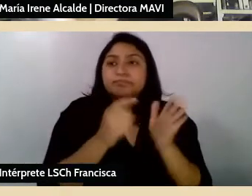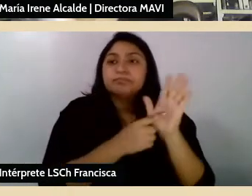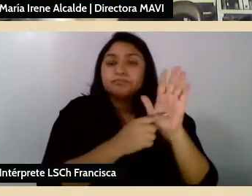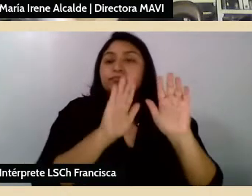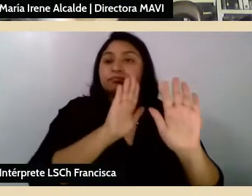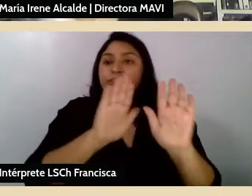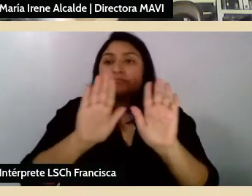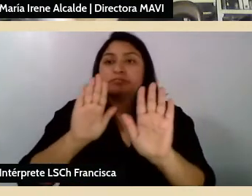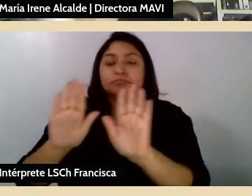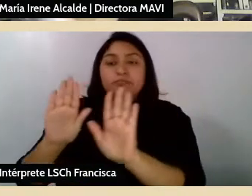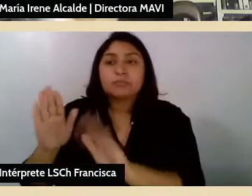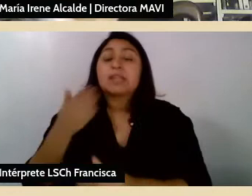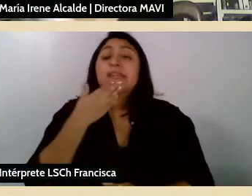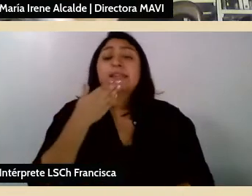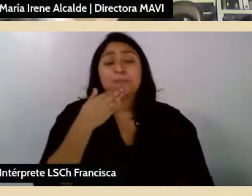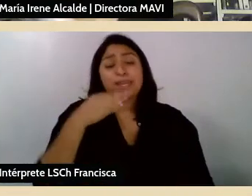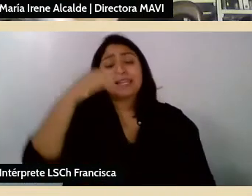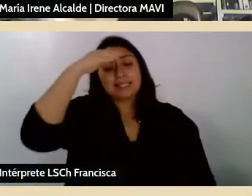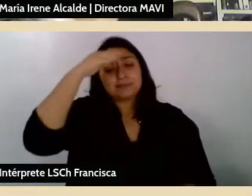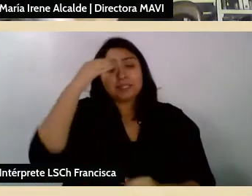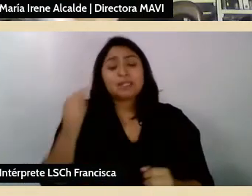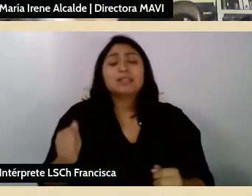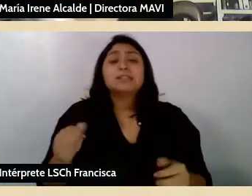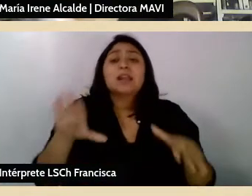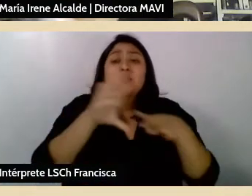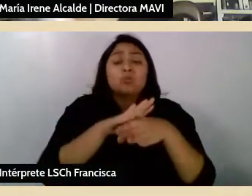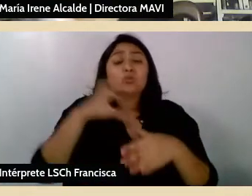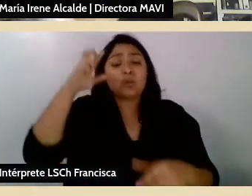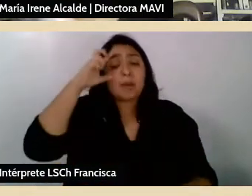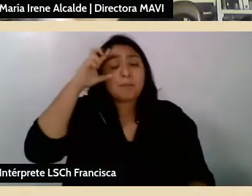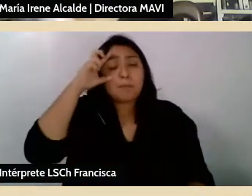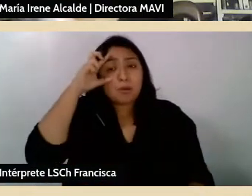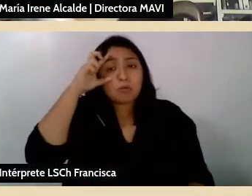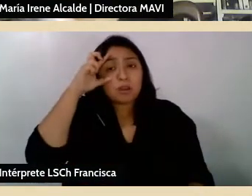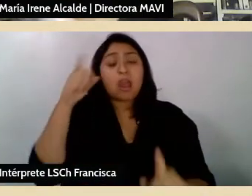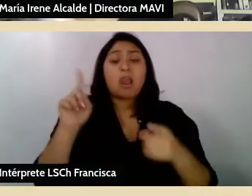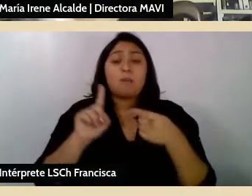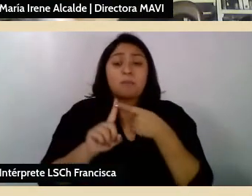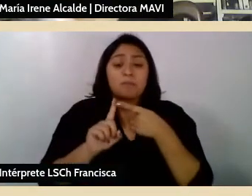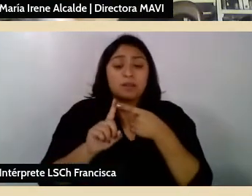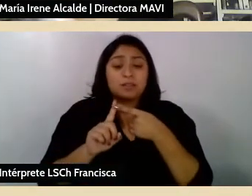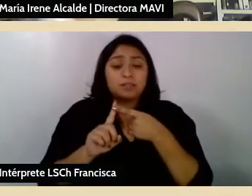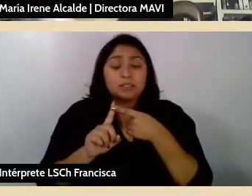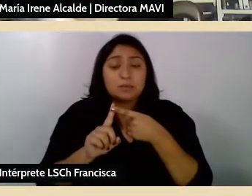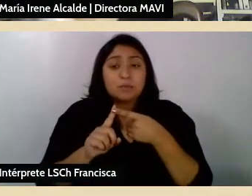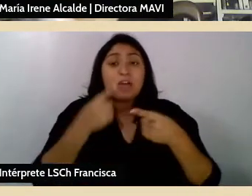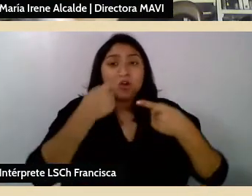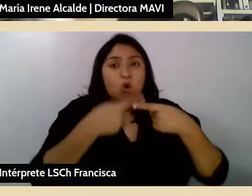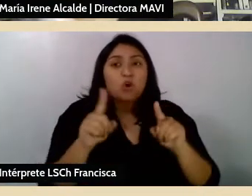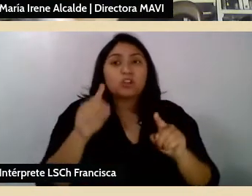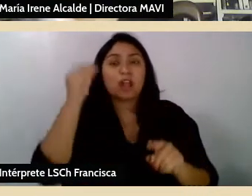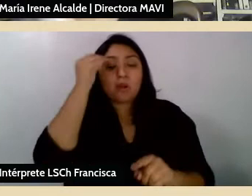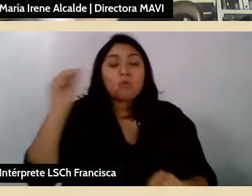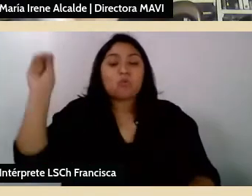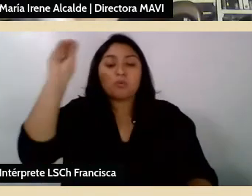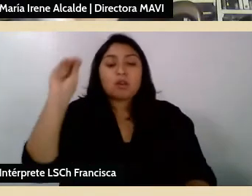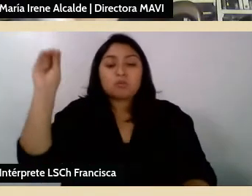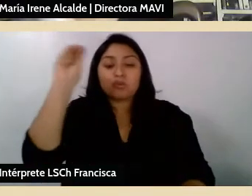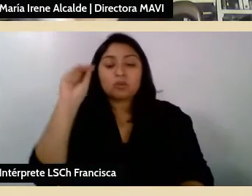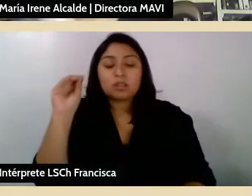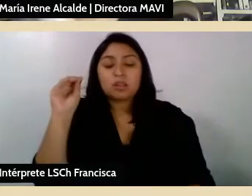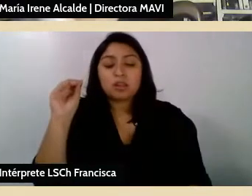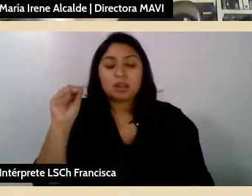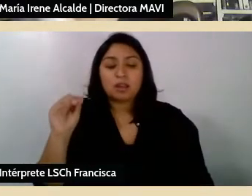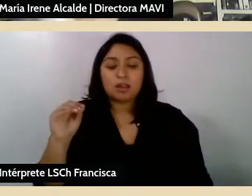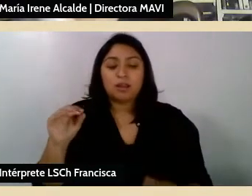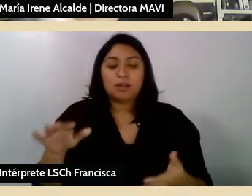experiencia junto con Paula, que hemos participado de otras curatorías, sobre todo, por ejemplo,